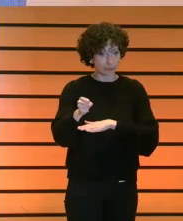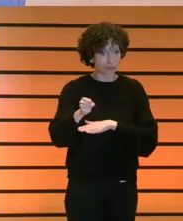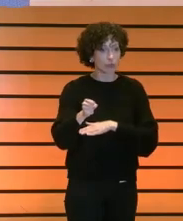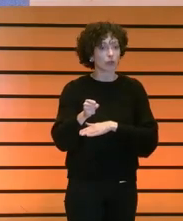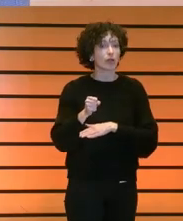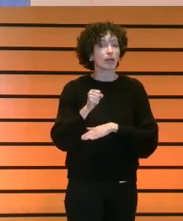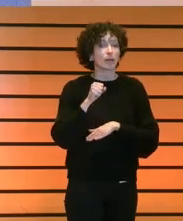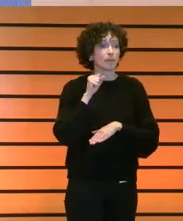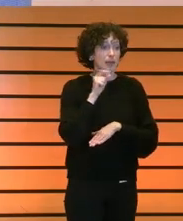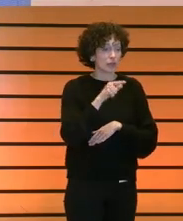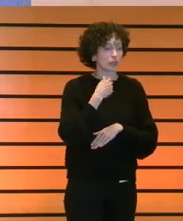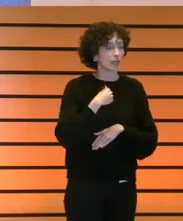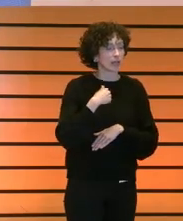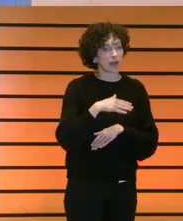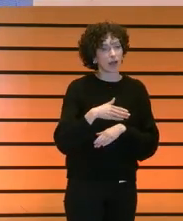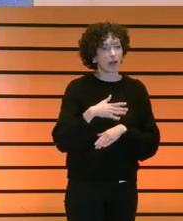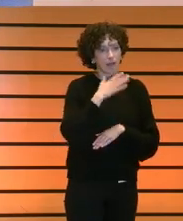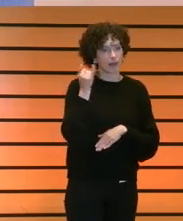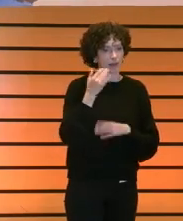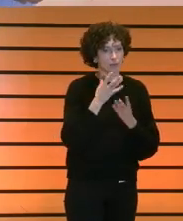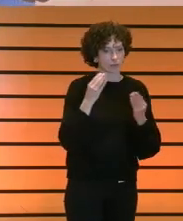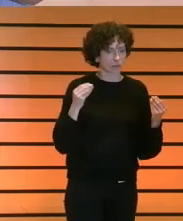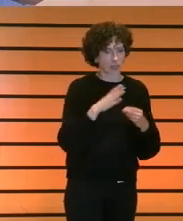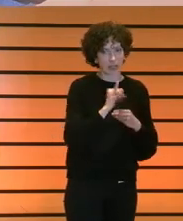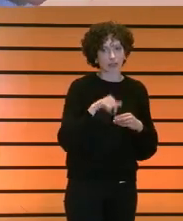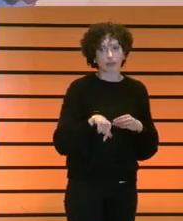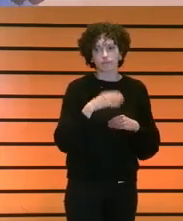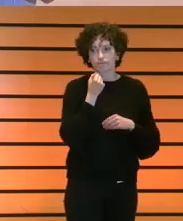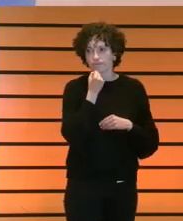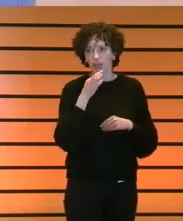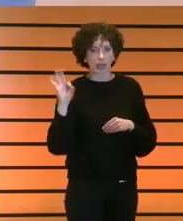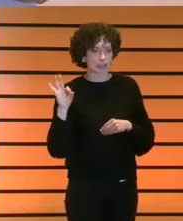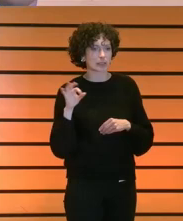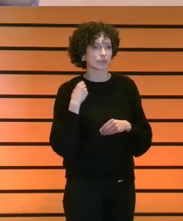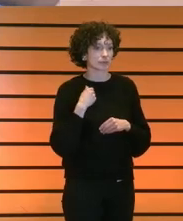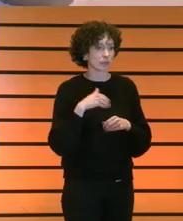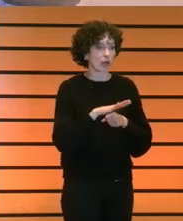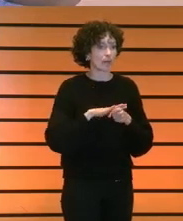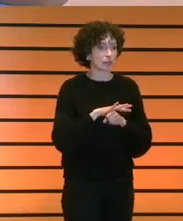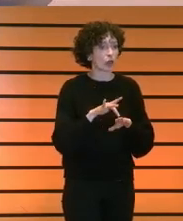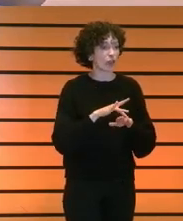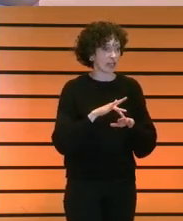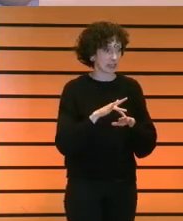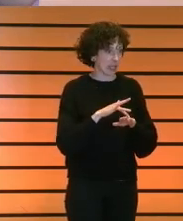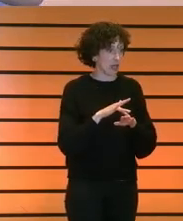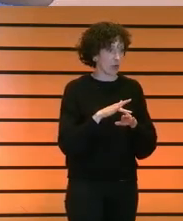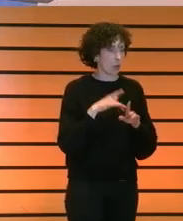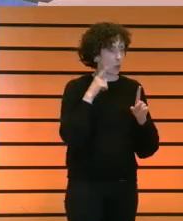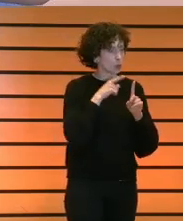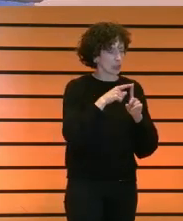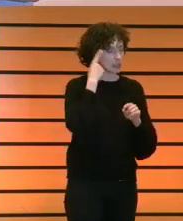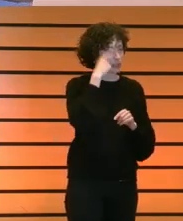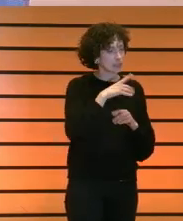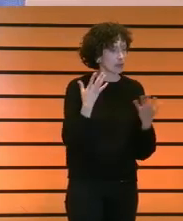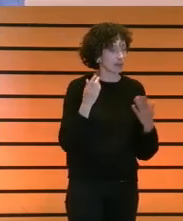tienen muchas habilidades, ya tienen esa pericia de manejo de ese entorno tan digital que es muchas veces lo que demanda el mercado,